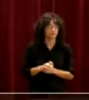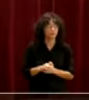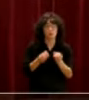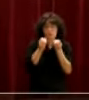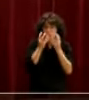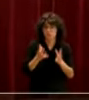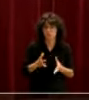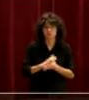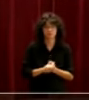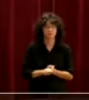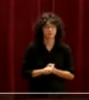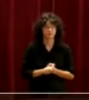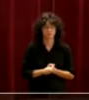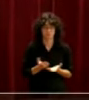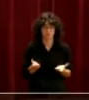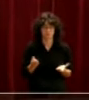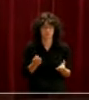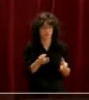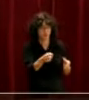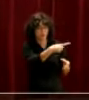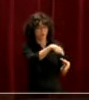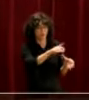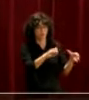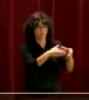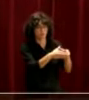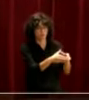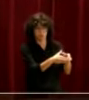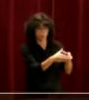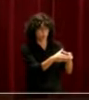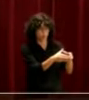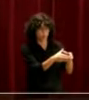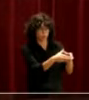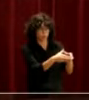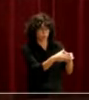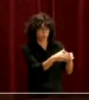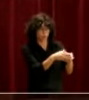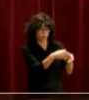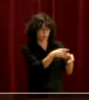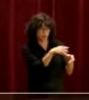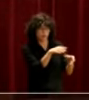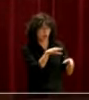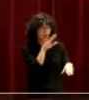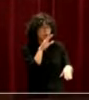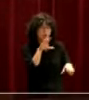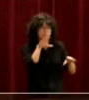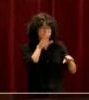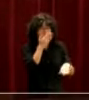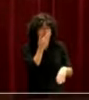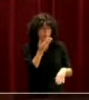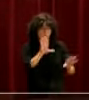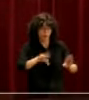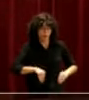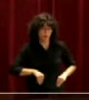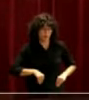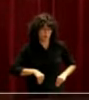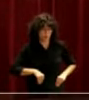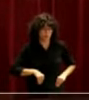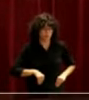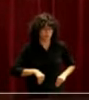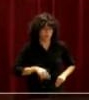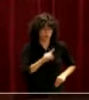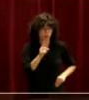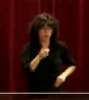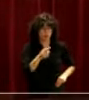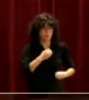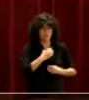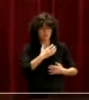Bueno, que ustedes no estén de acuerdo con esta PNL no me sorprende, porque son ustedes alérgicos a la democracia y a la libertad. Entonces, esto